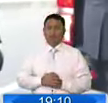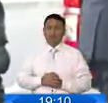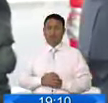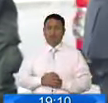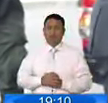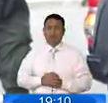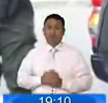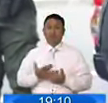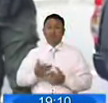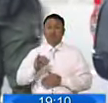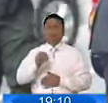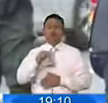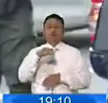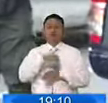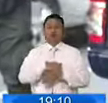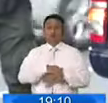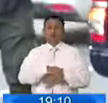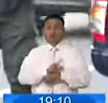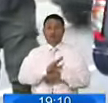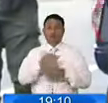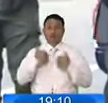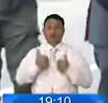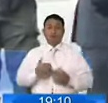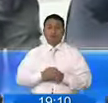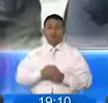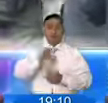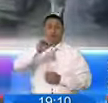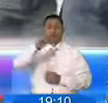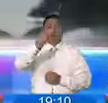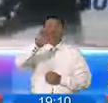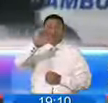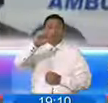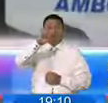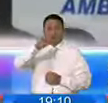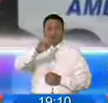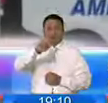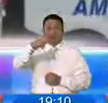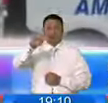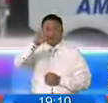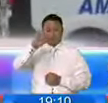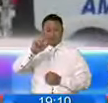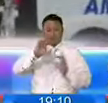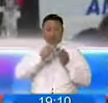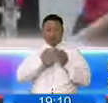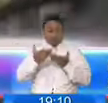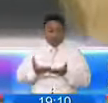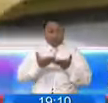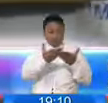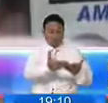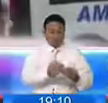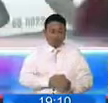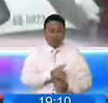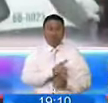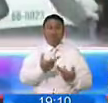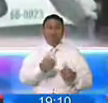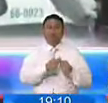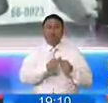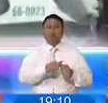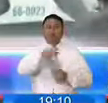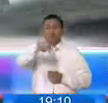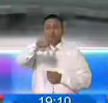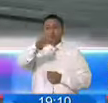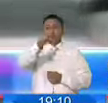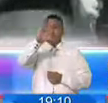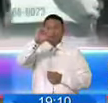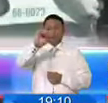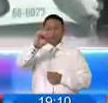la tarde de este jueves los restos mortales de óscar y katie fueron entregados a sus familiares que permanecen en pasto a donde viajaron